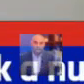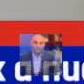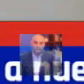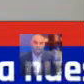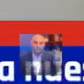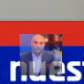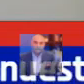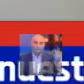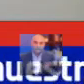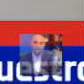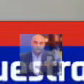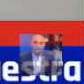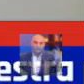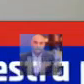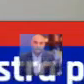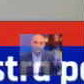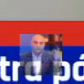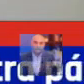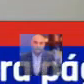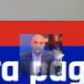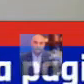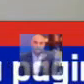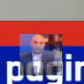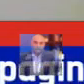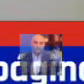Broso, Loret,